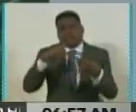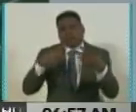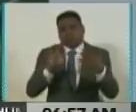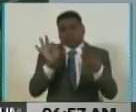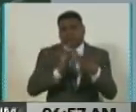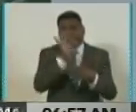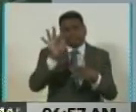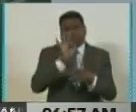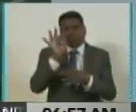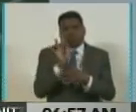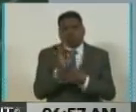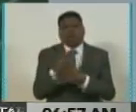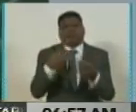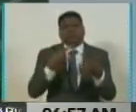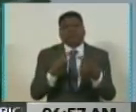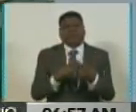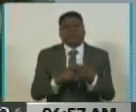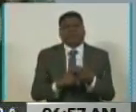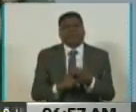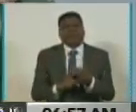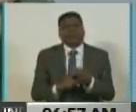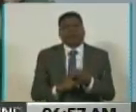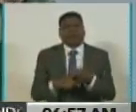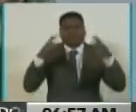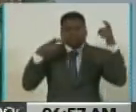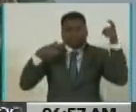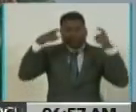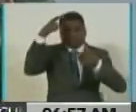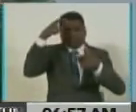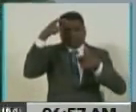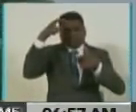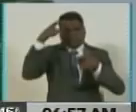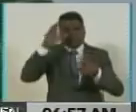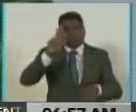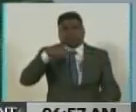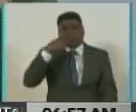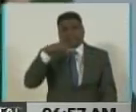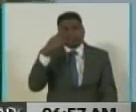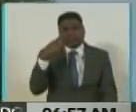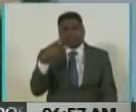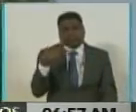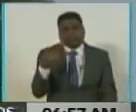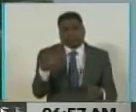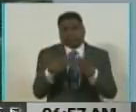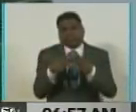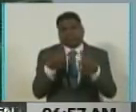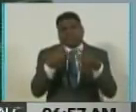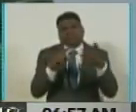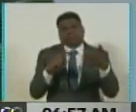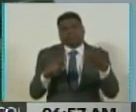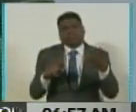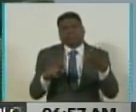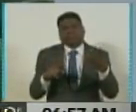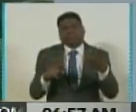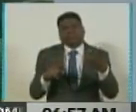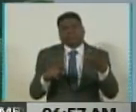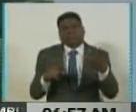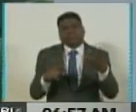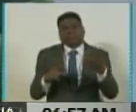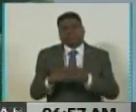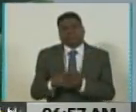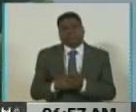en la cultura. O sea, que había una polarización económica. Chávez politiza la polarización económica, eso es bien importante. En